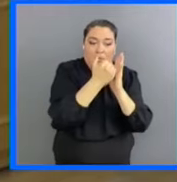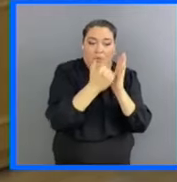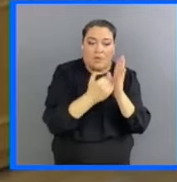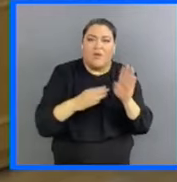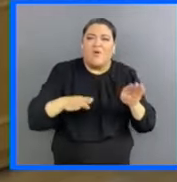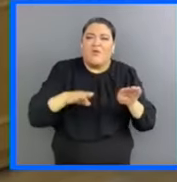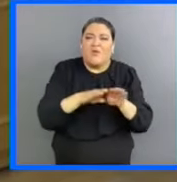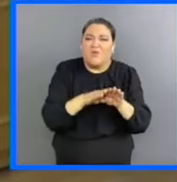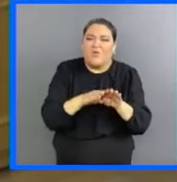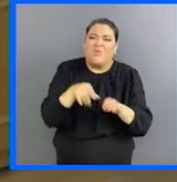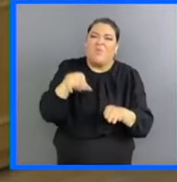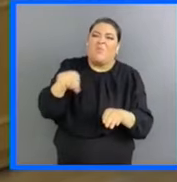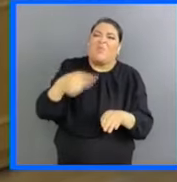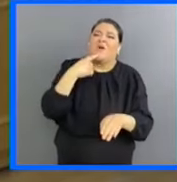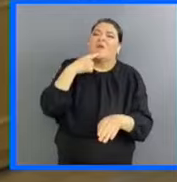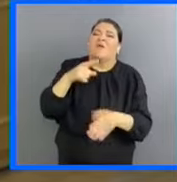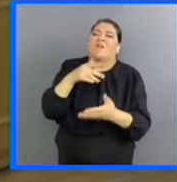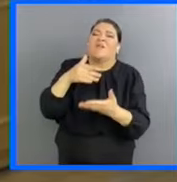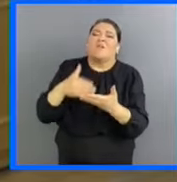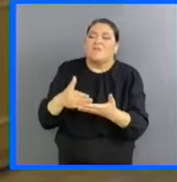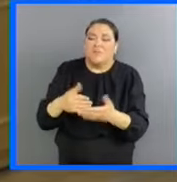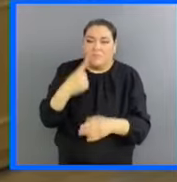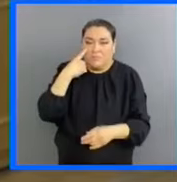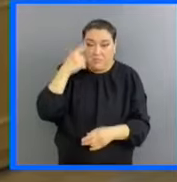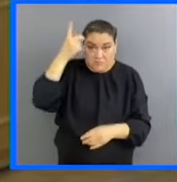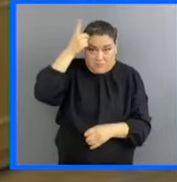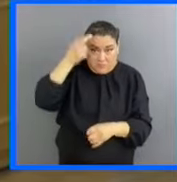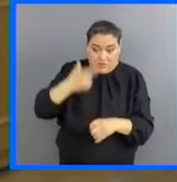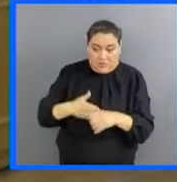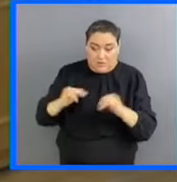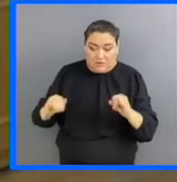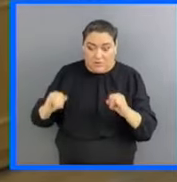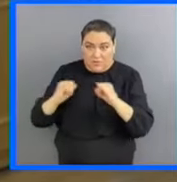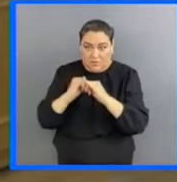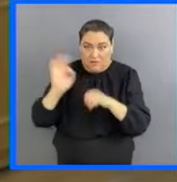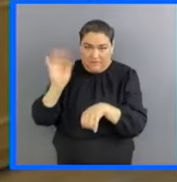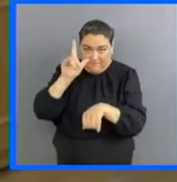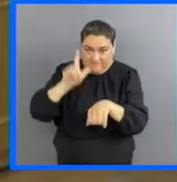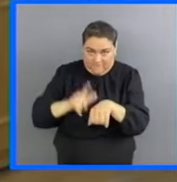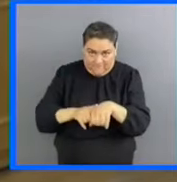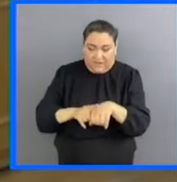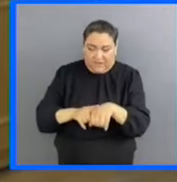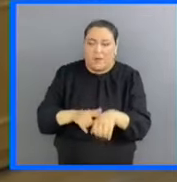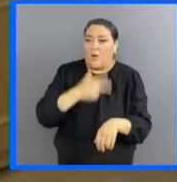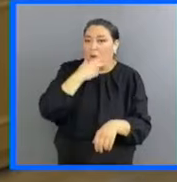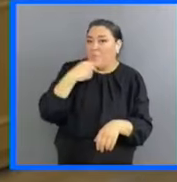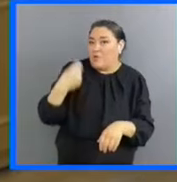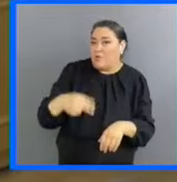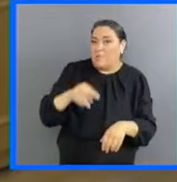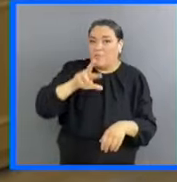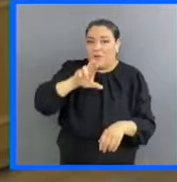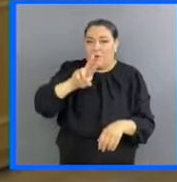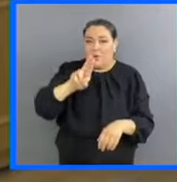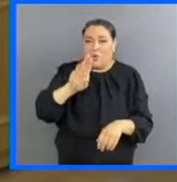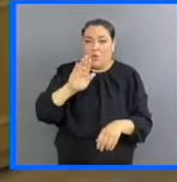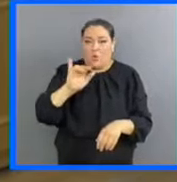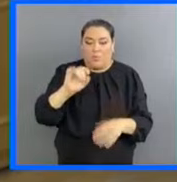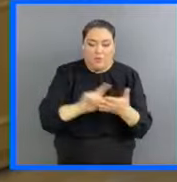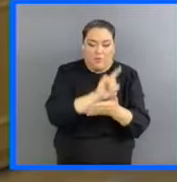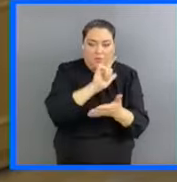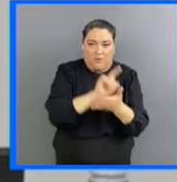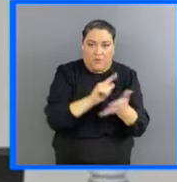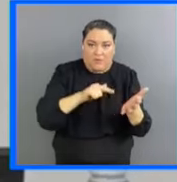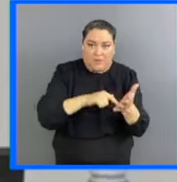reclamado. De acuerdo con el director del Instituto Federal de Defensoría Pública, Benjamín Rubio Chávez, la reforma ordena ponderar los